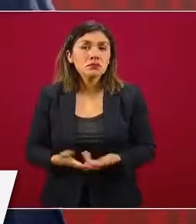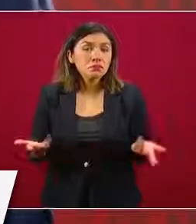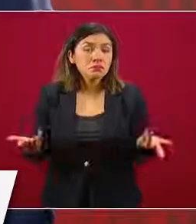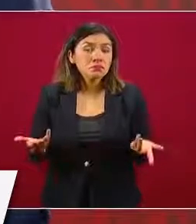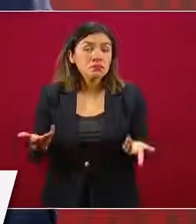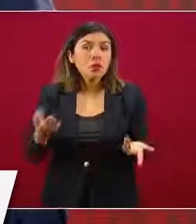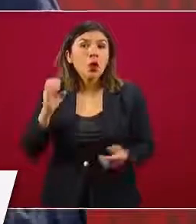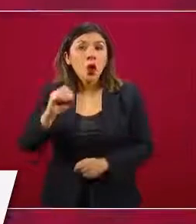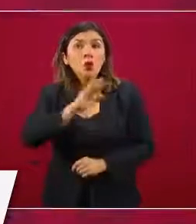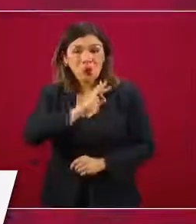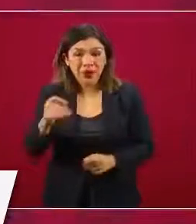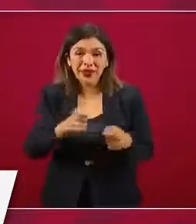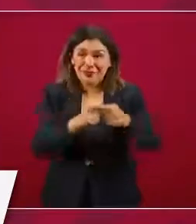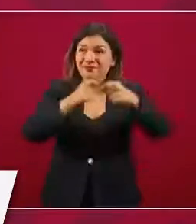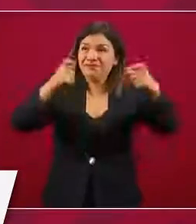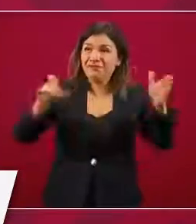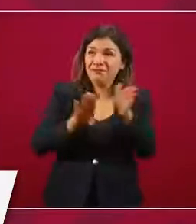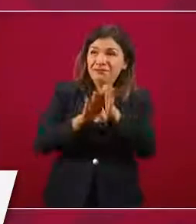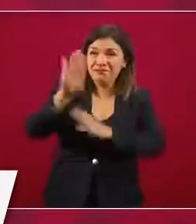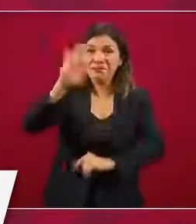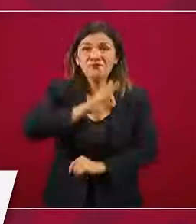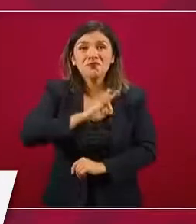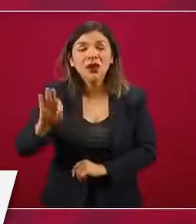Podemos crecer,